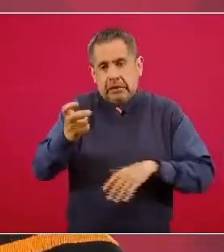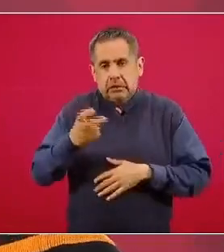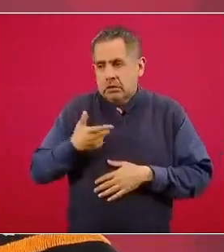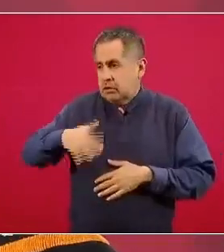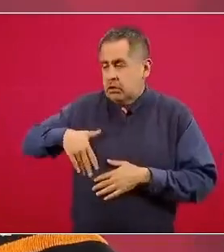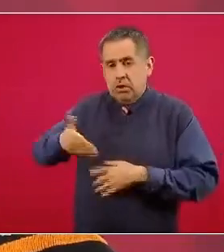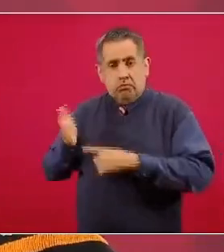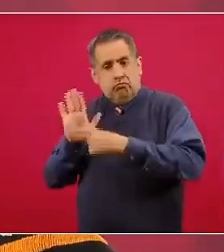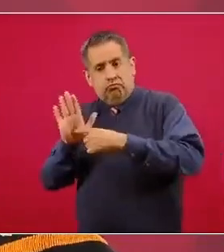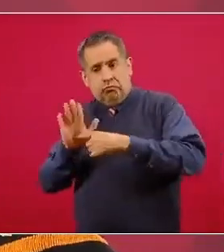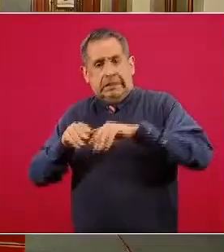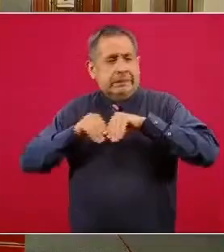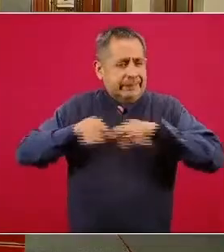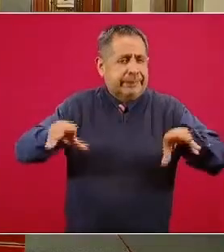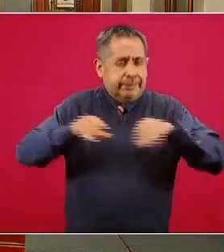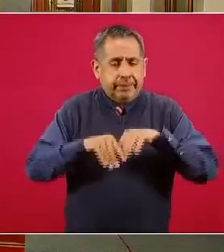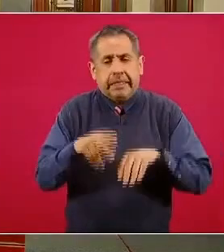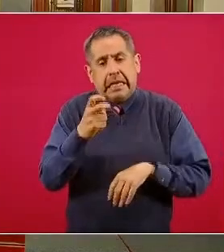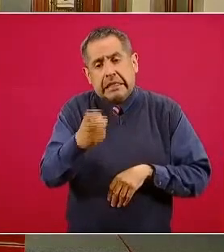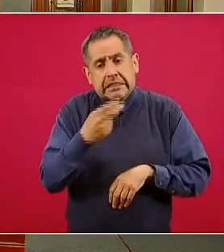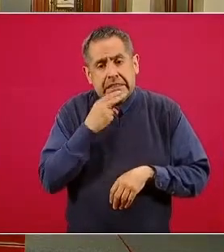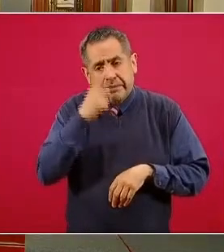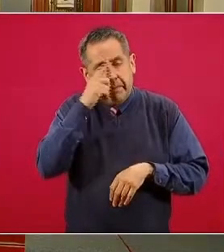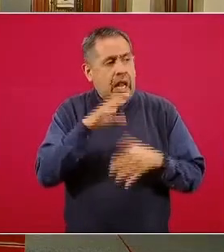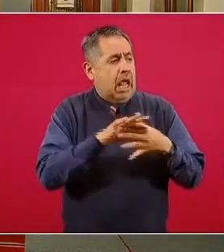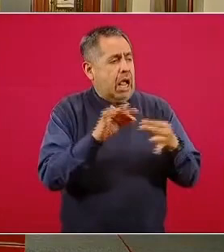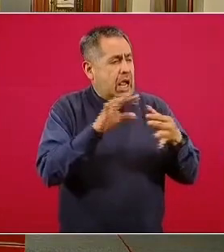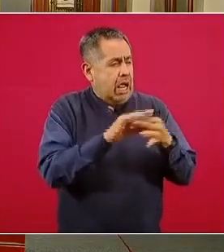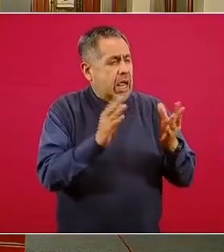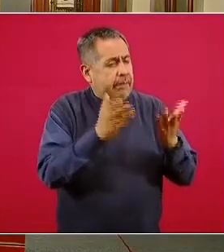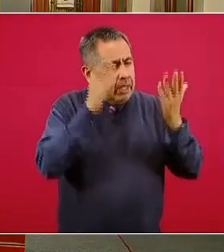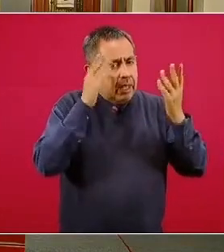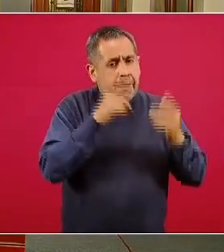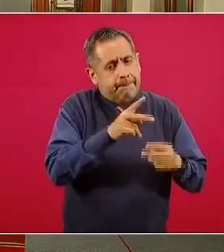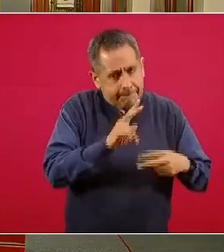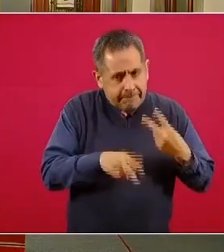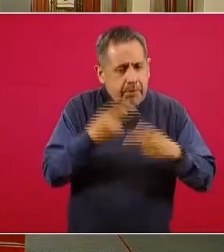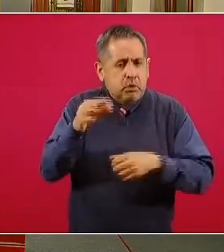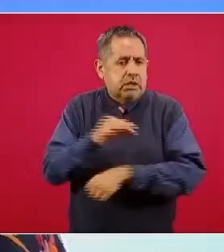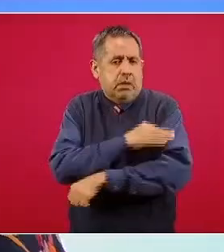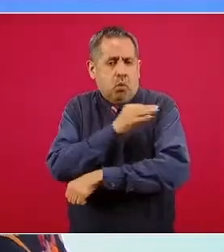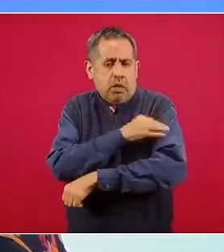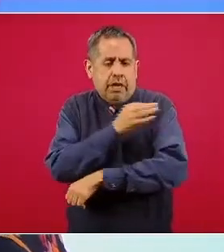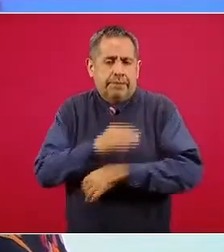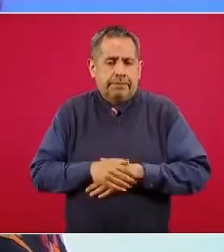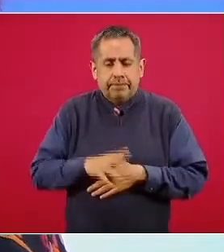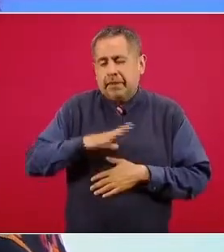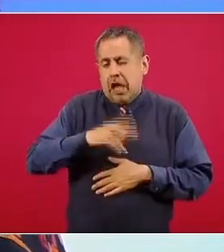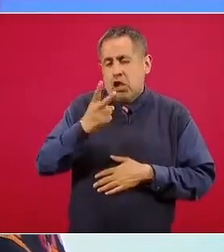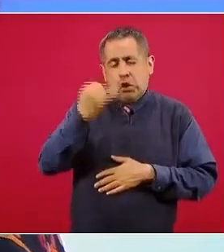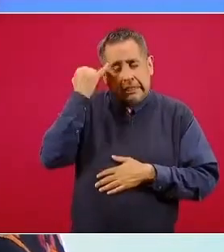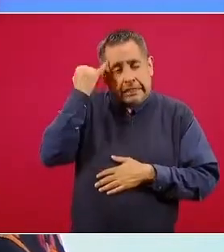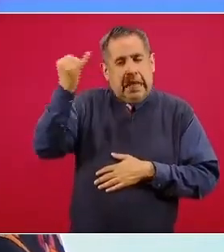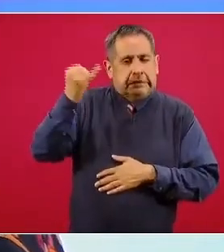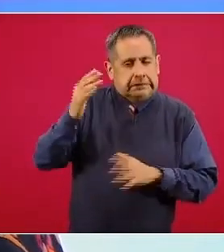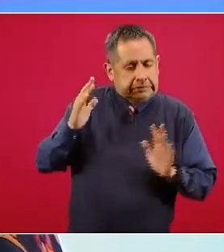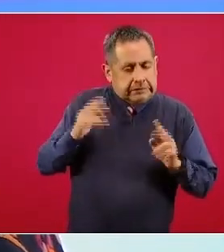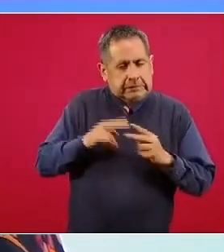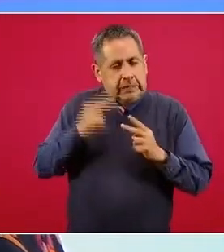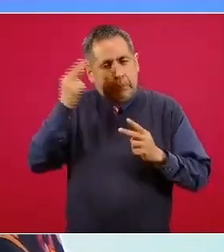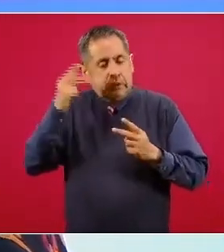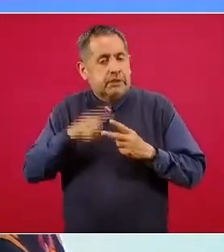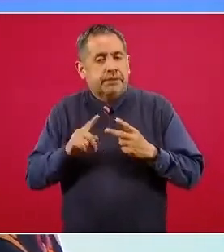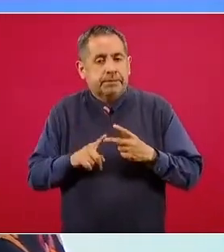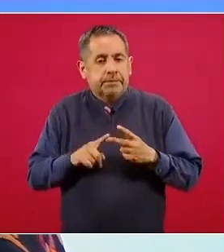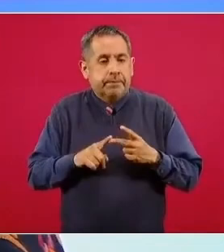yo les presenté es tratar de convencer a la población que acuda a vacunarse. Tenemos dos hipótesis en este momento. La primera,